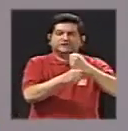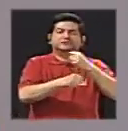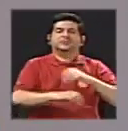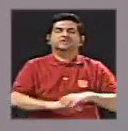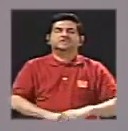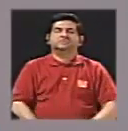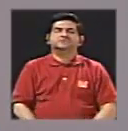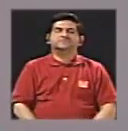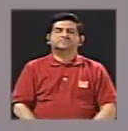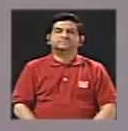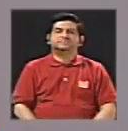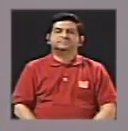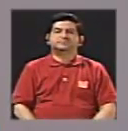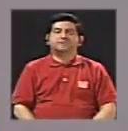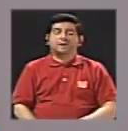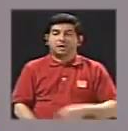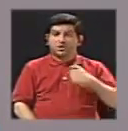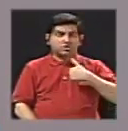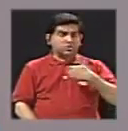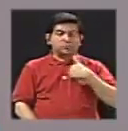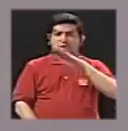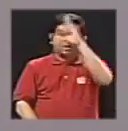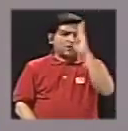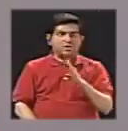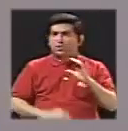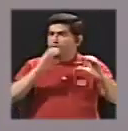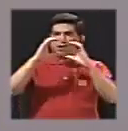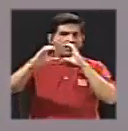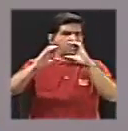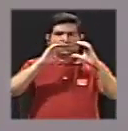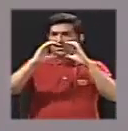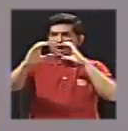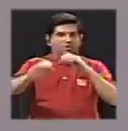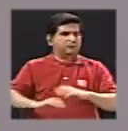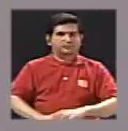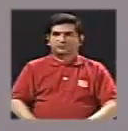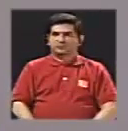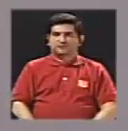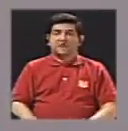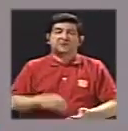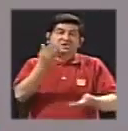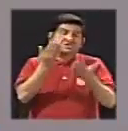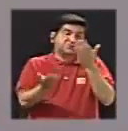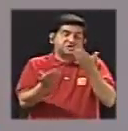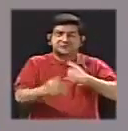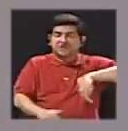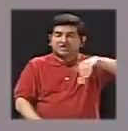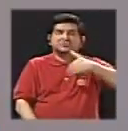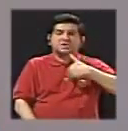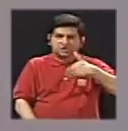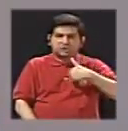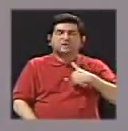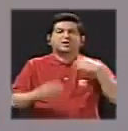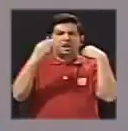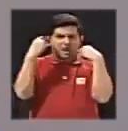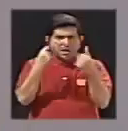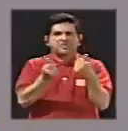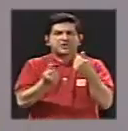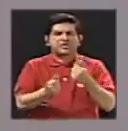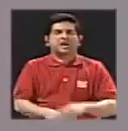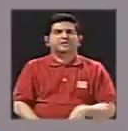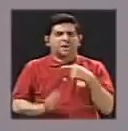año, y no recibí yo nunca ninguna comunicación. Probablemente si la hubiéramos recibido, inmediatamente